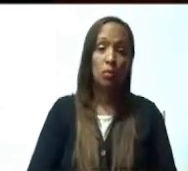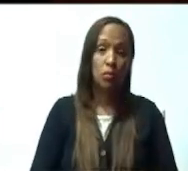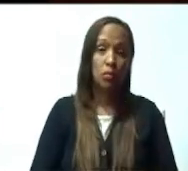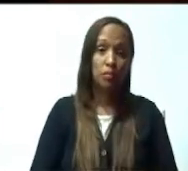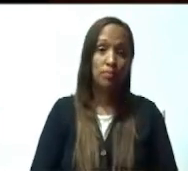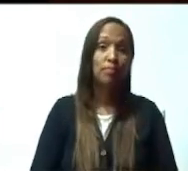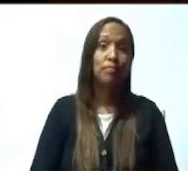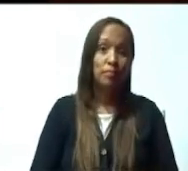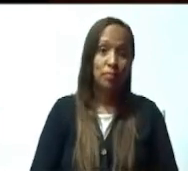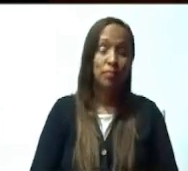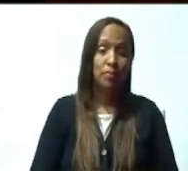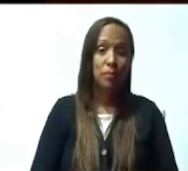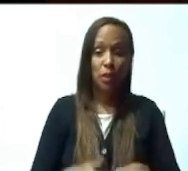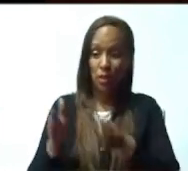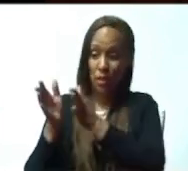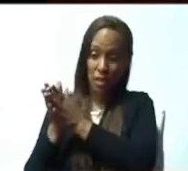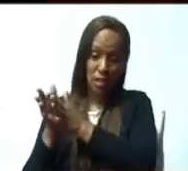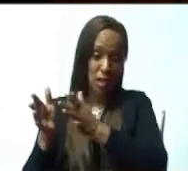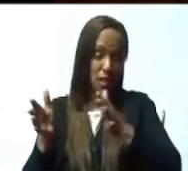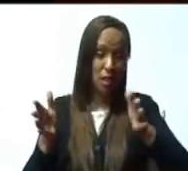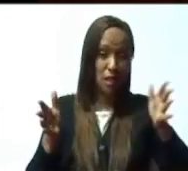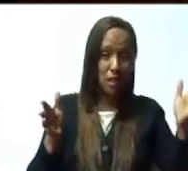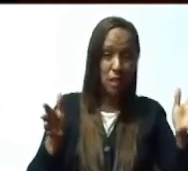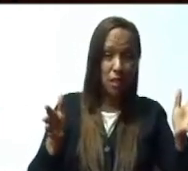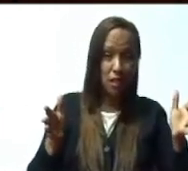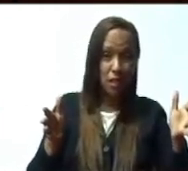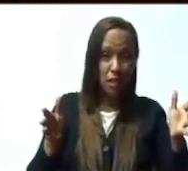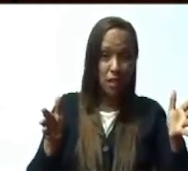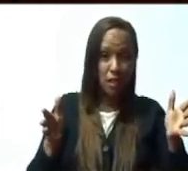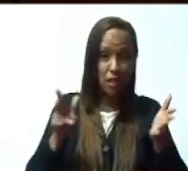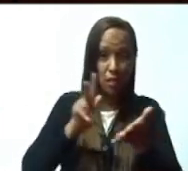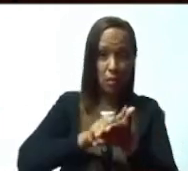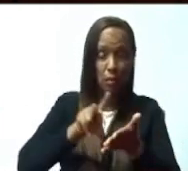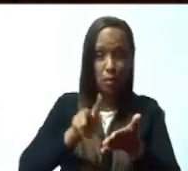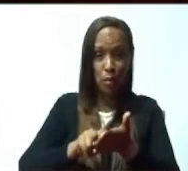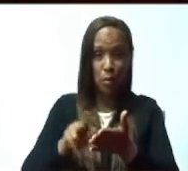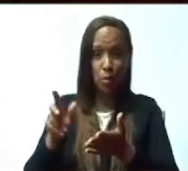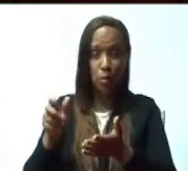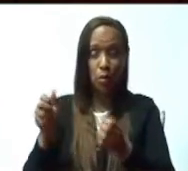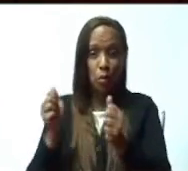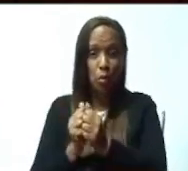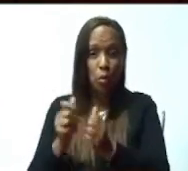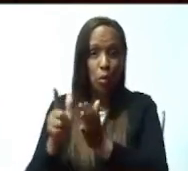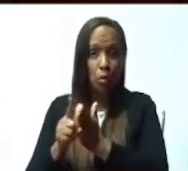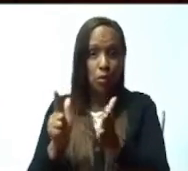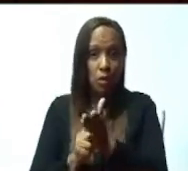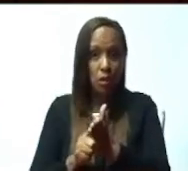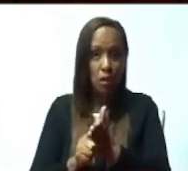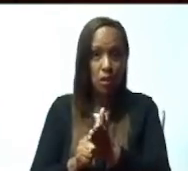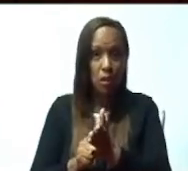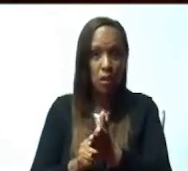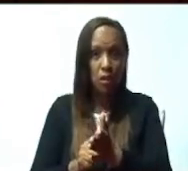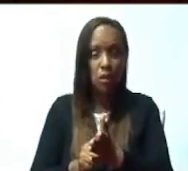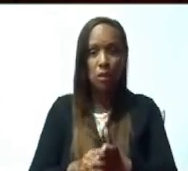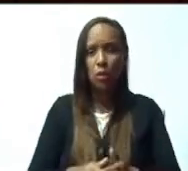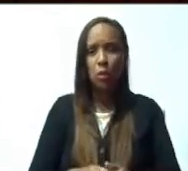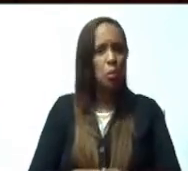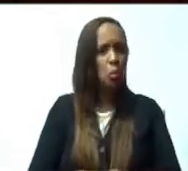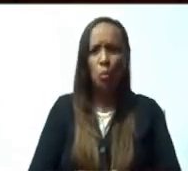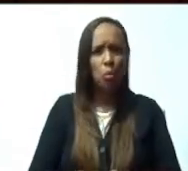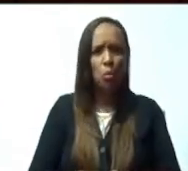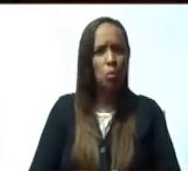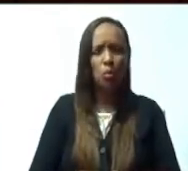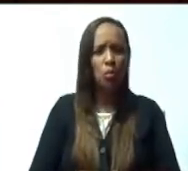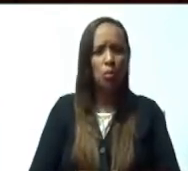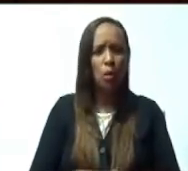Y ahora queremos venir a decir que esto no va. No, lo que tenemos que decir es para qué